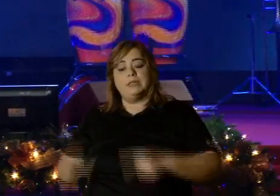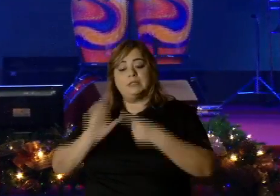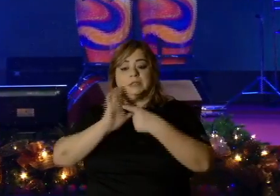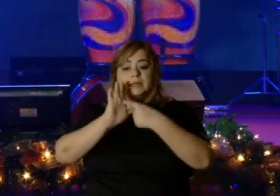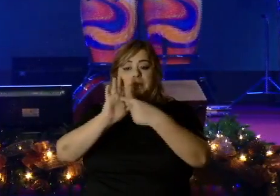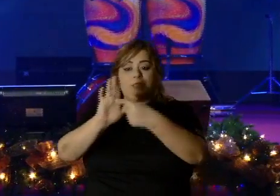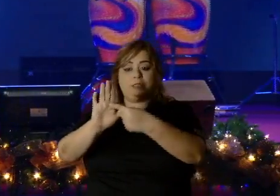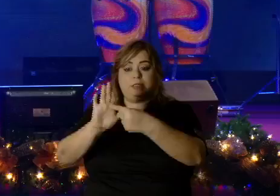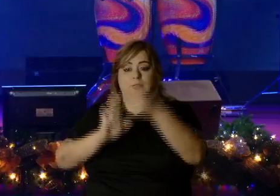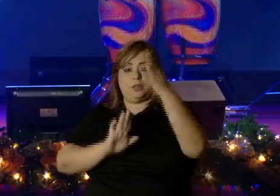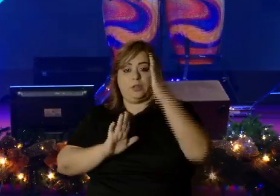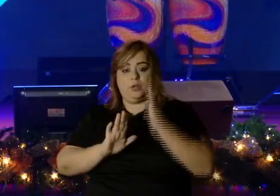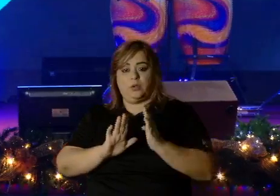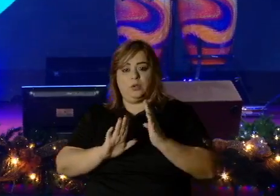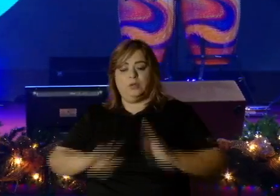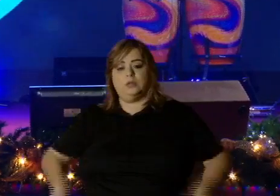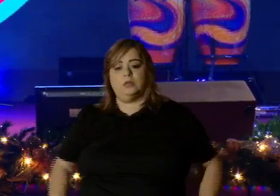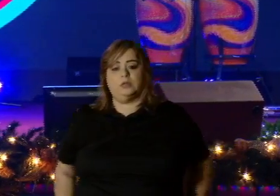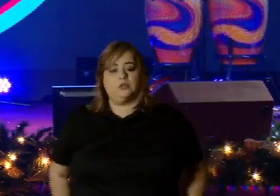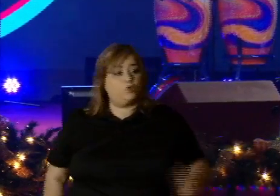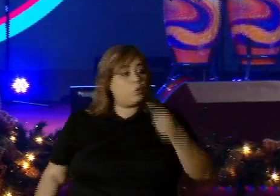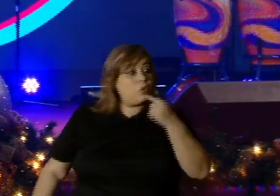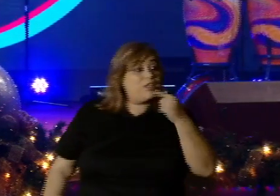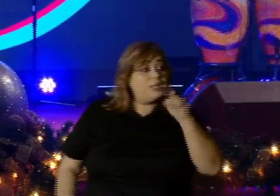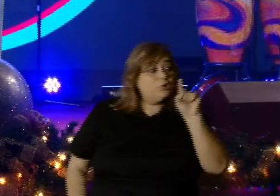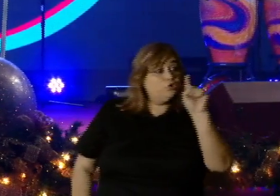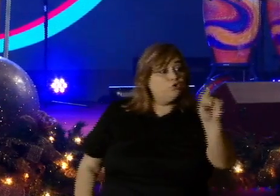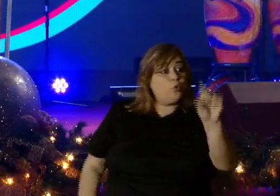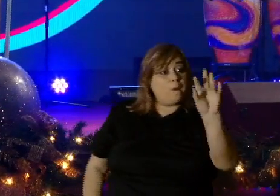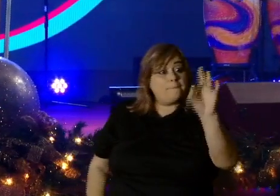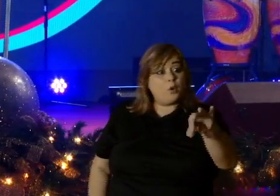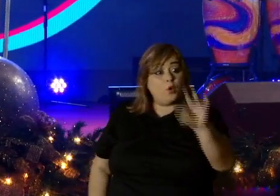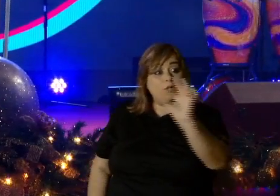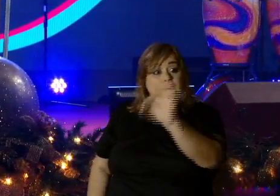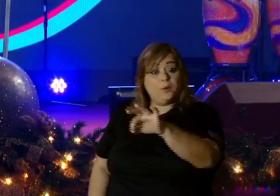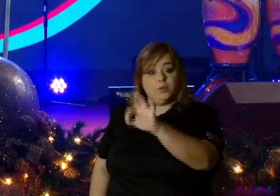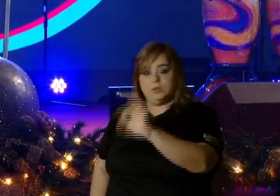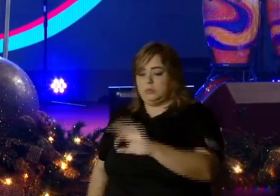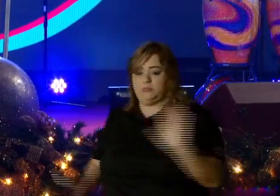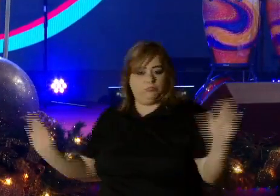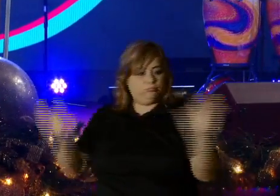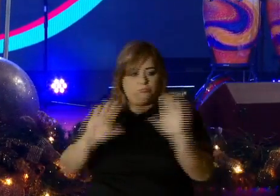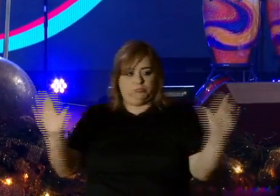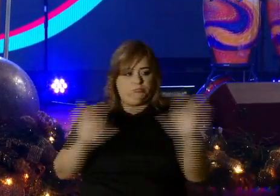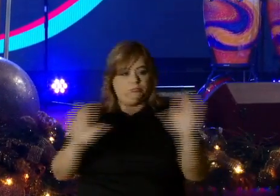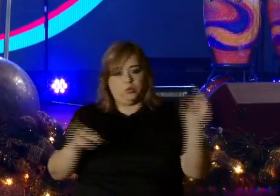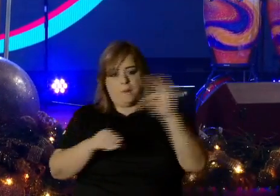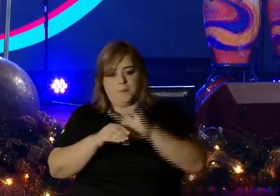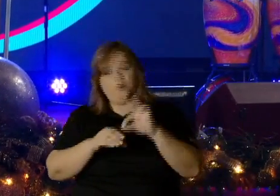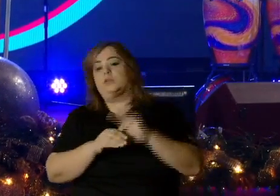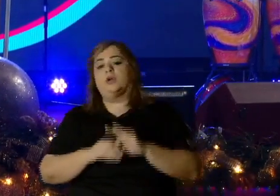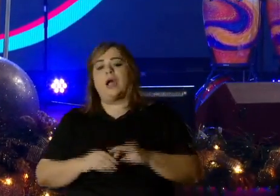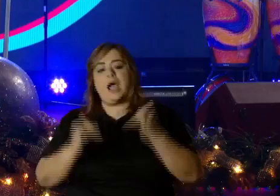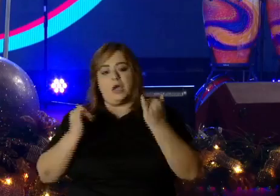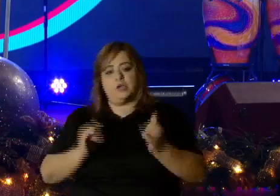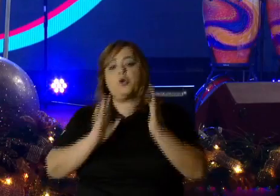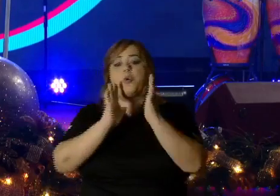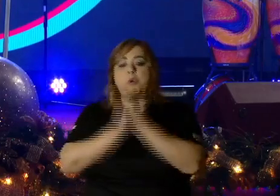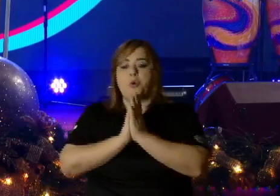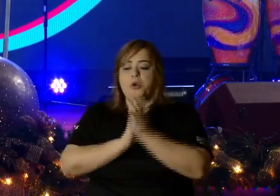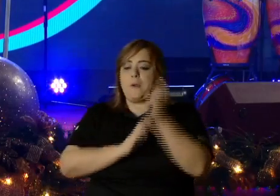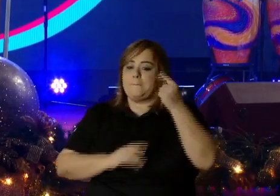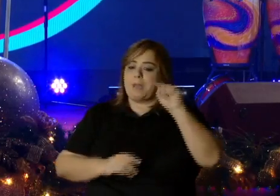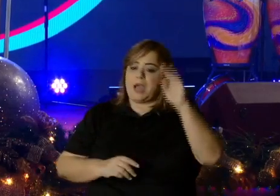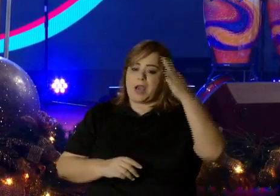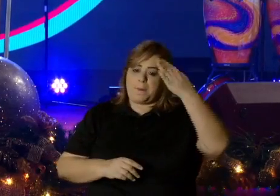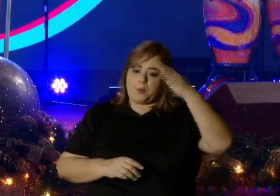Bueno, yo no dije voten por aquel ni voten por el otro. Nunca me paré a decir endosar a ningún partido. Así que puedo orar por el Popular, por el del